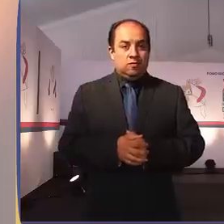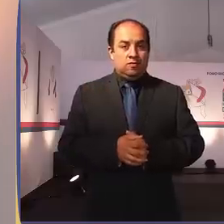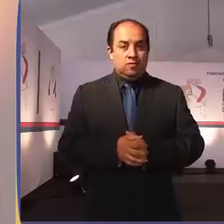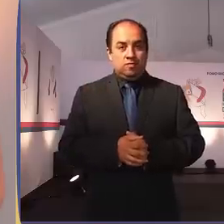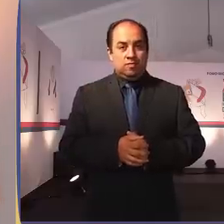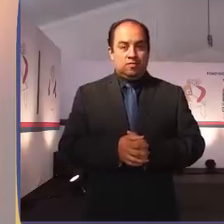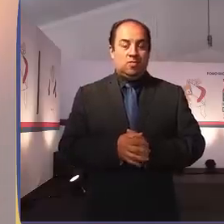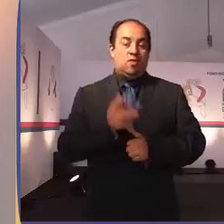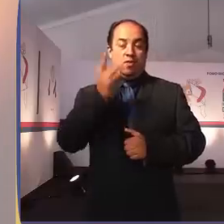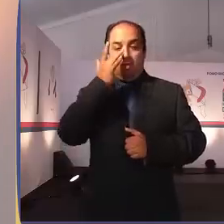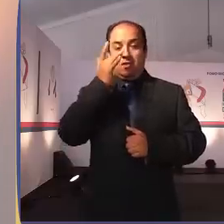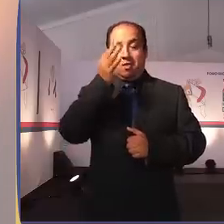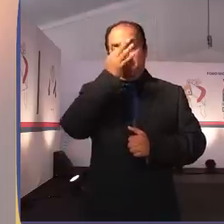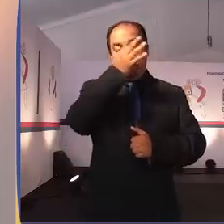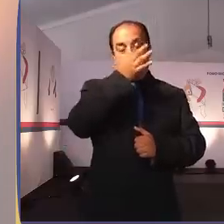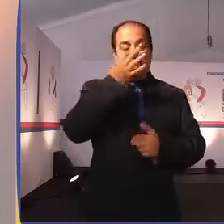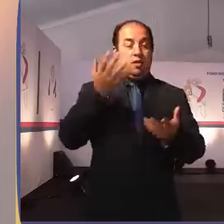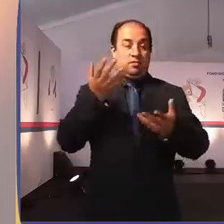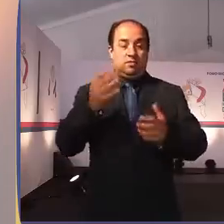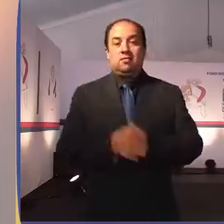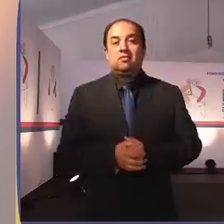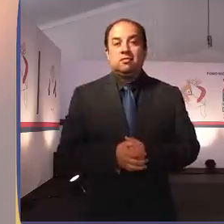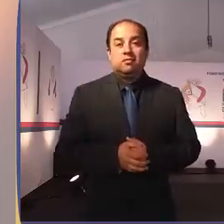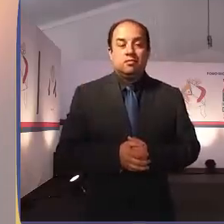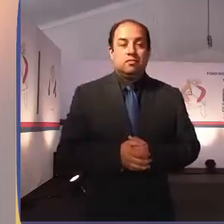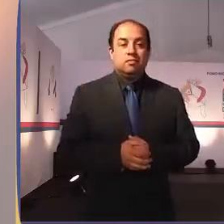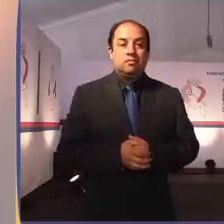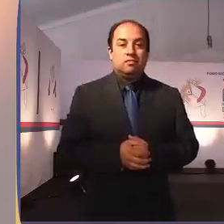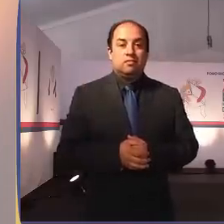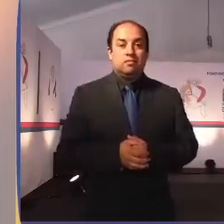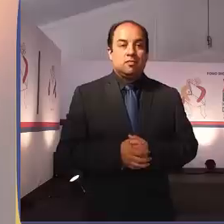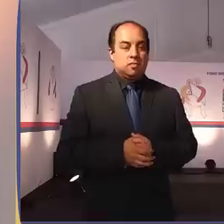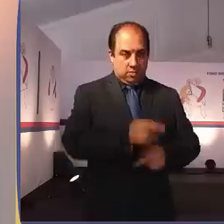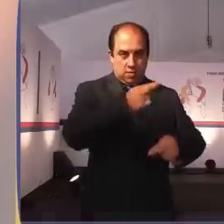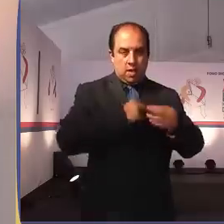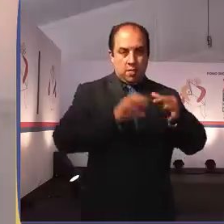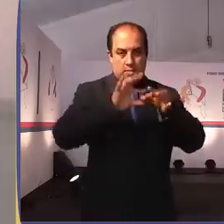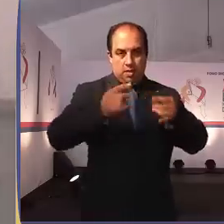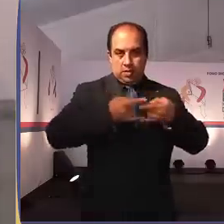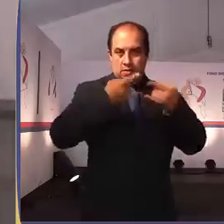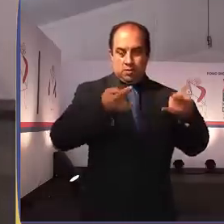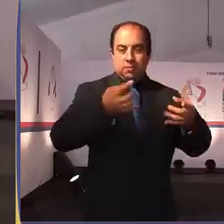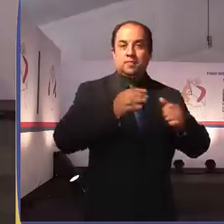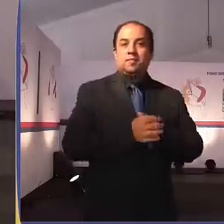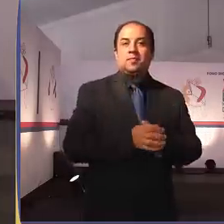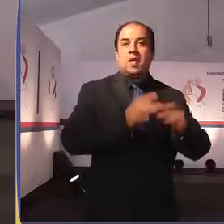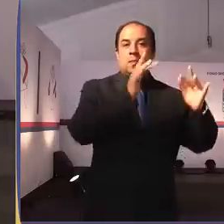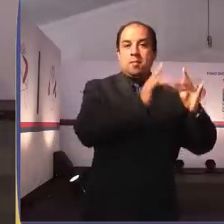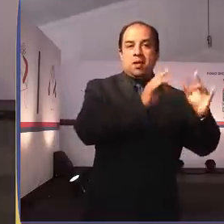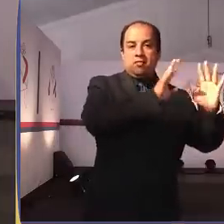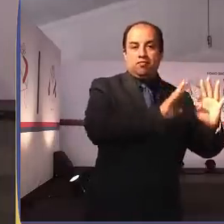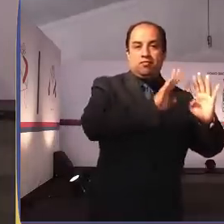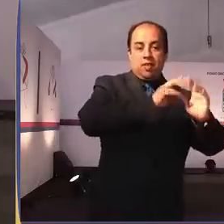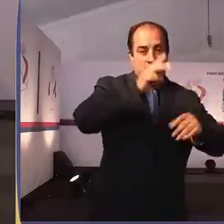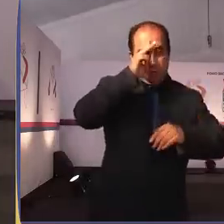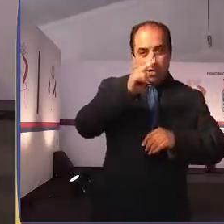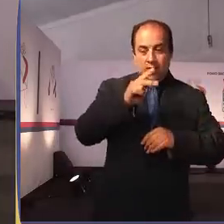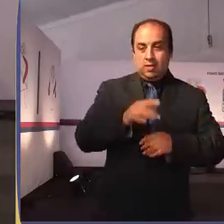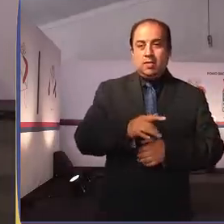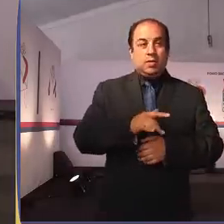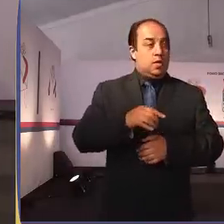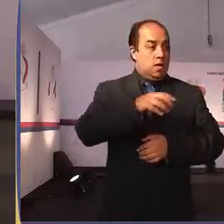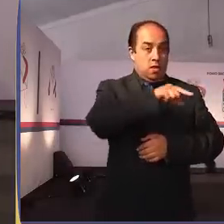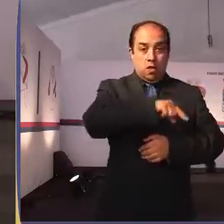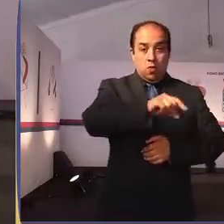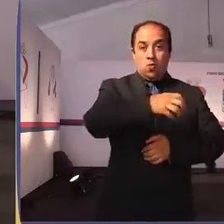nice. Bueno. Lo curioso. Volvemos a que los franceses venían a México. Y estaban muy contentos